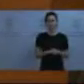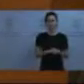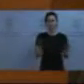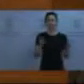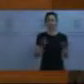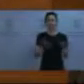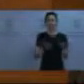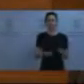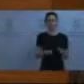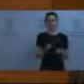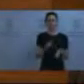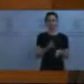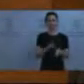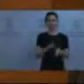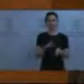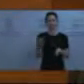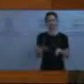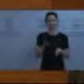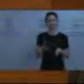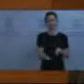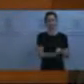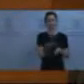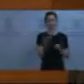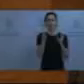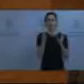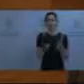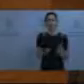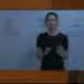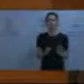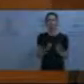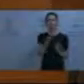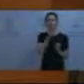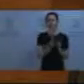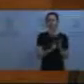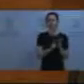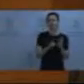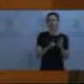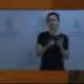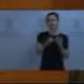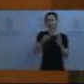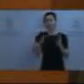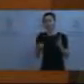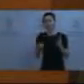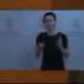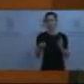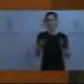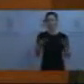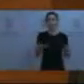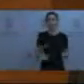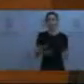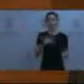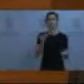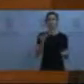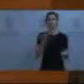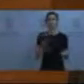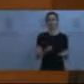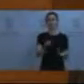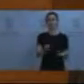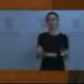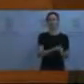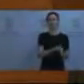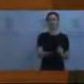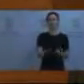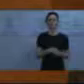en el tiempo y que hasta ahora, entiendo que como ahora se excluyen, hasta ahora pues deberían de ser o podrían ser objeto